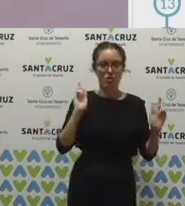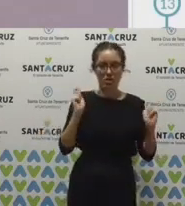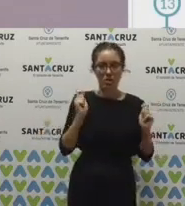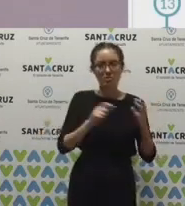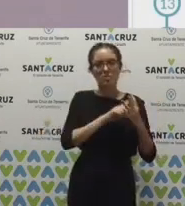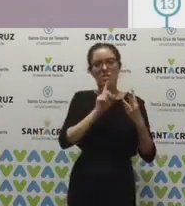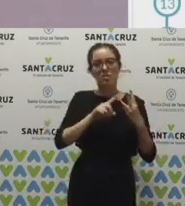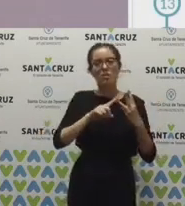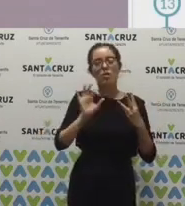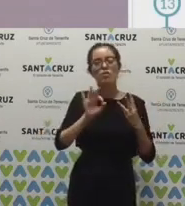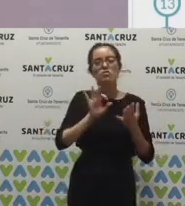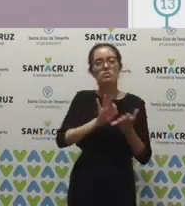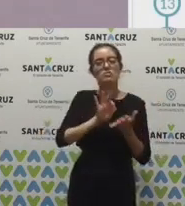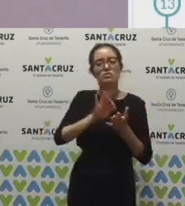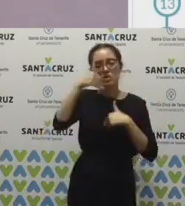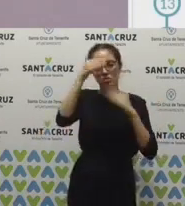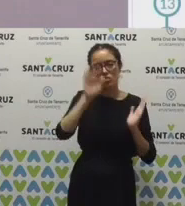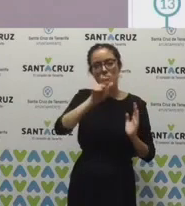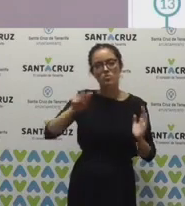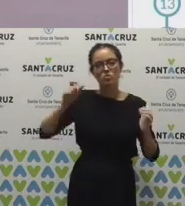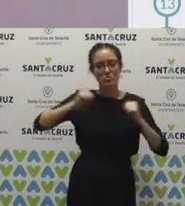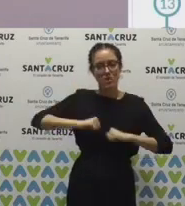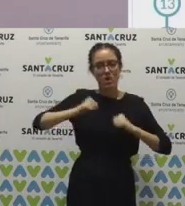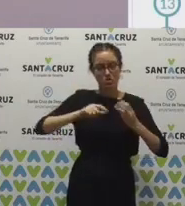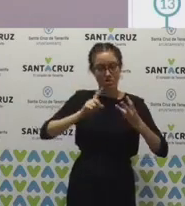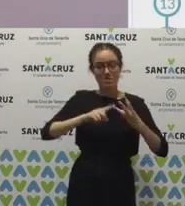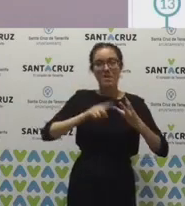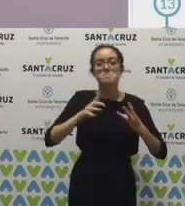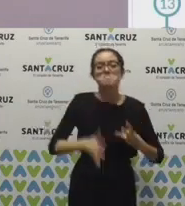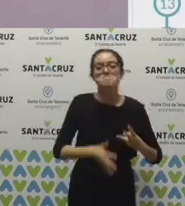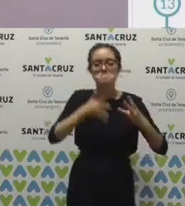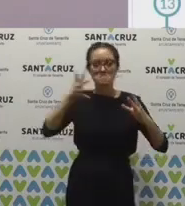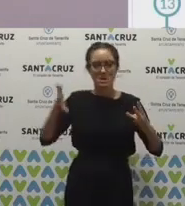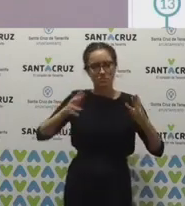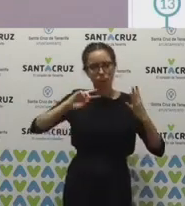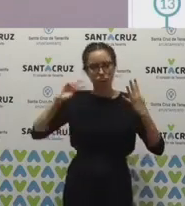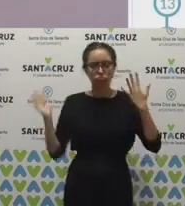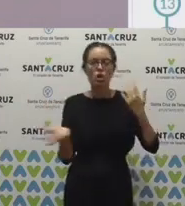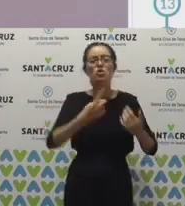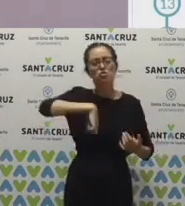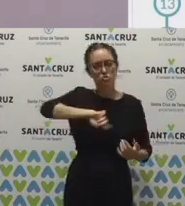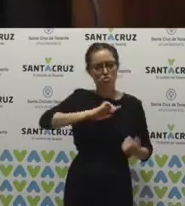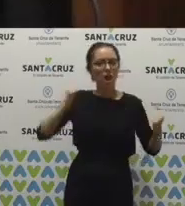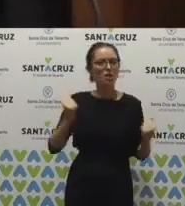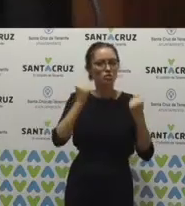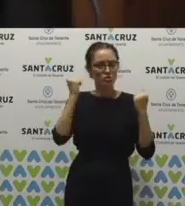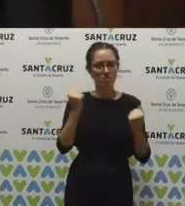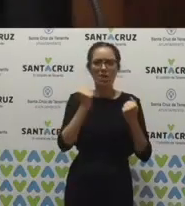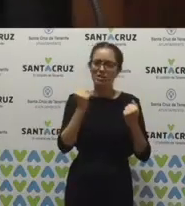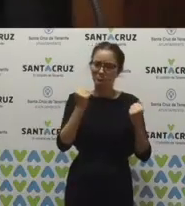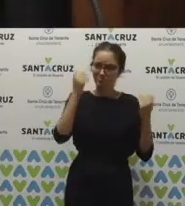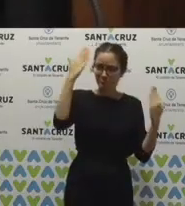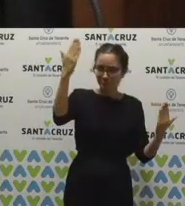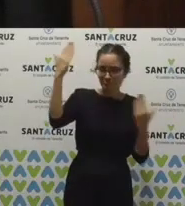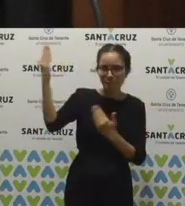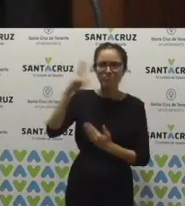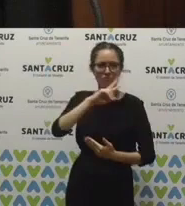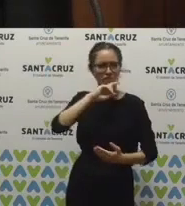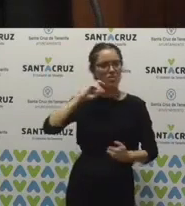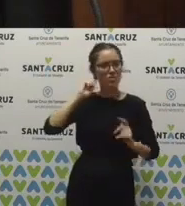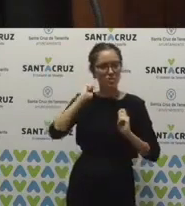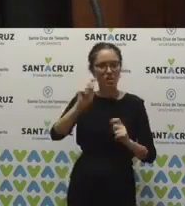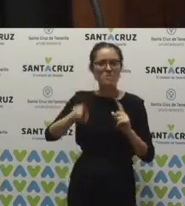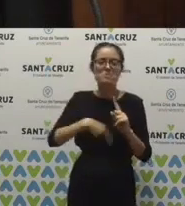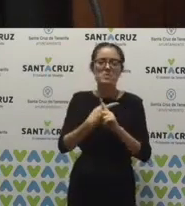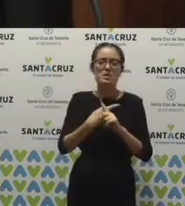del servicio de atención a las personas mayores entre otras acciones que valoramos y desde aquí aprovechamos para felicitar a todo el equipo técnico del instituto